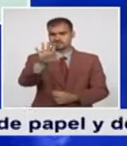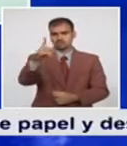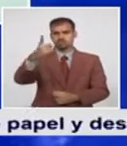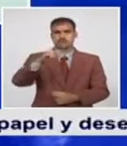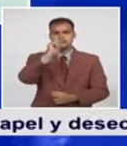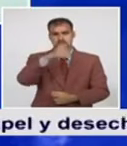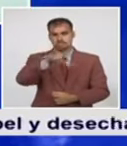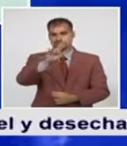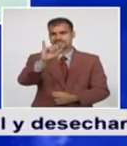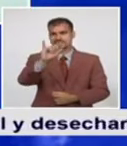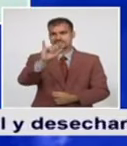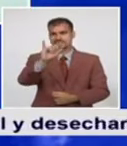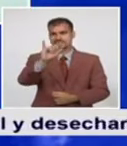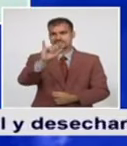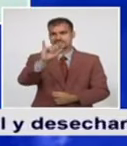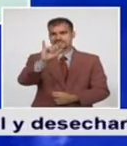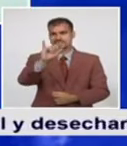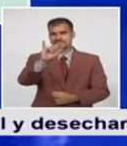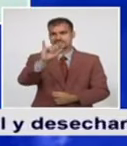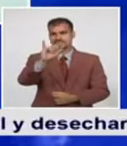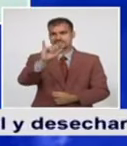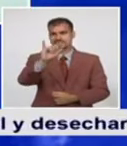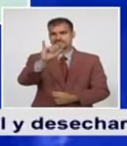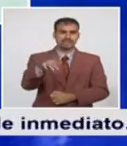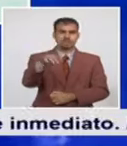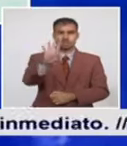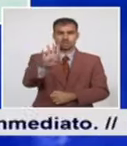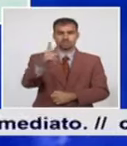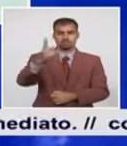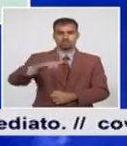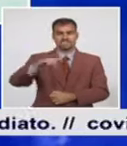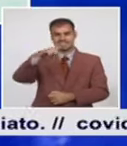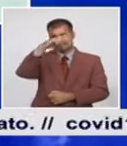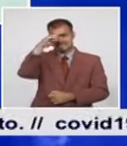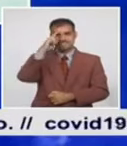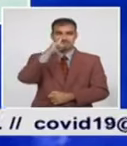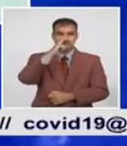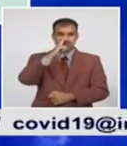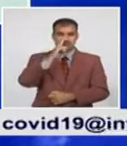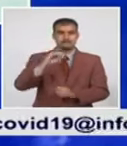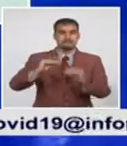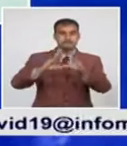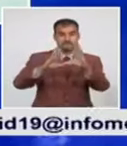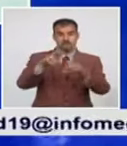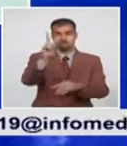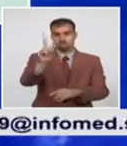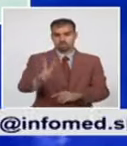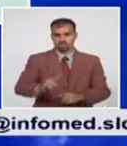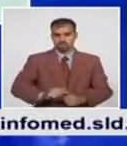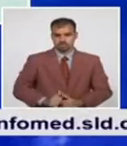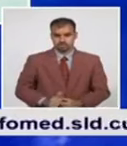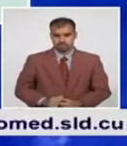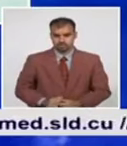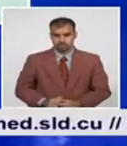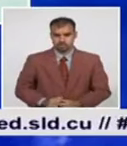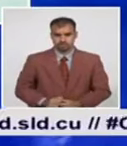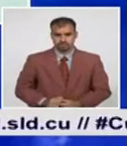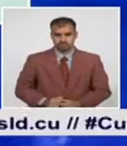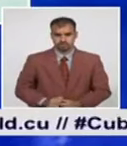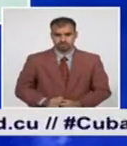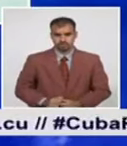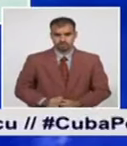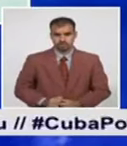6, Güines 4, San Nicolás de Bari y Madruga con 2 cada uno, y Batabanó y Jaruco con 1 cada